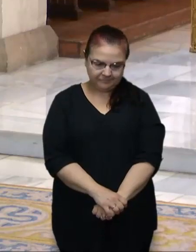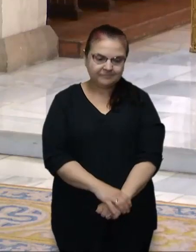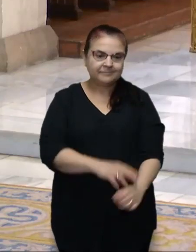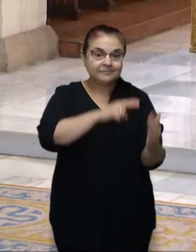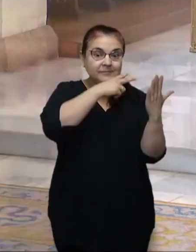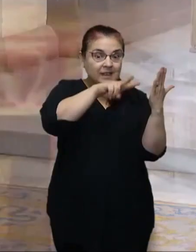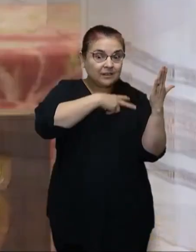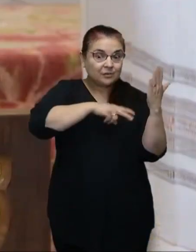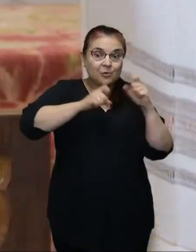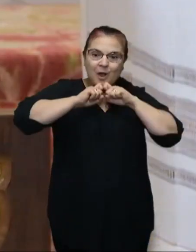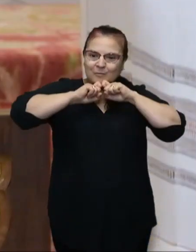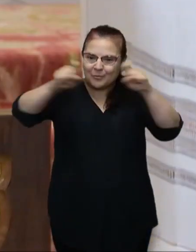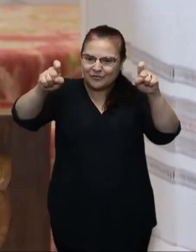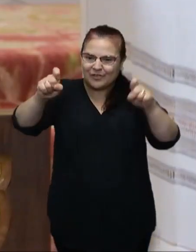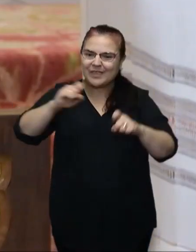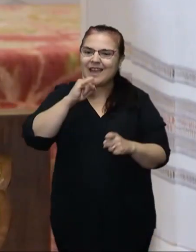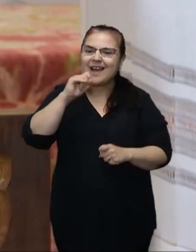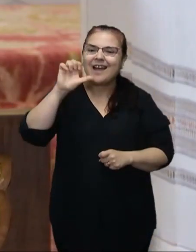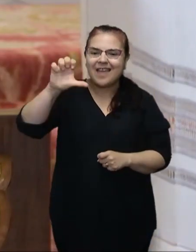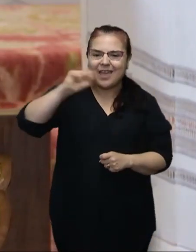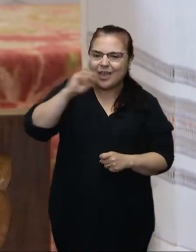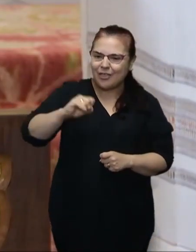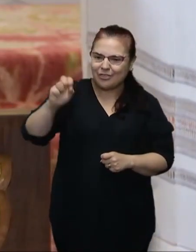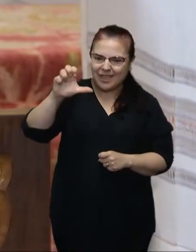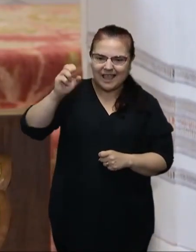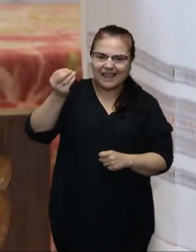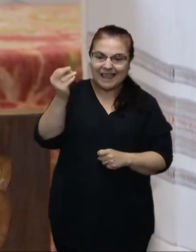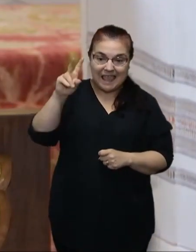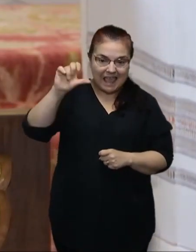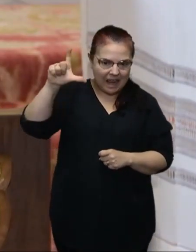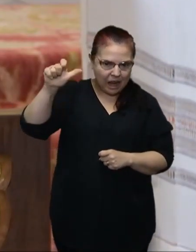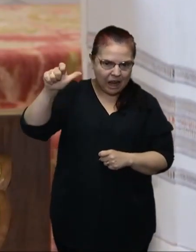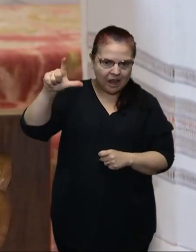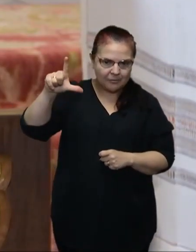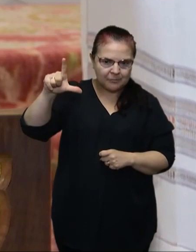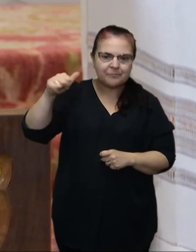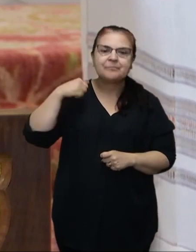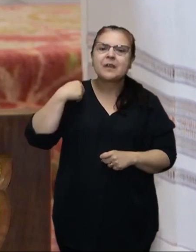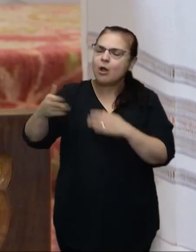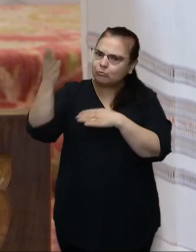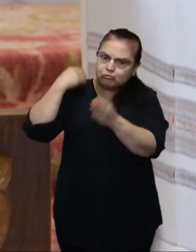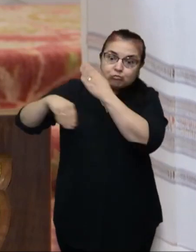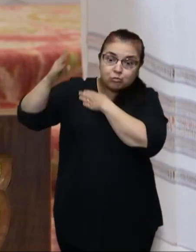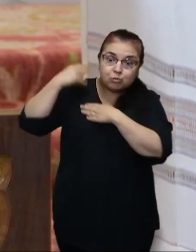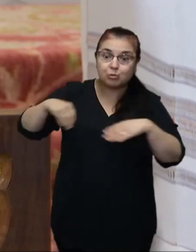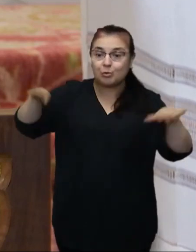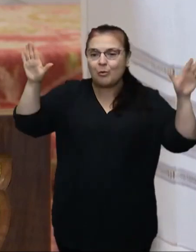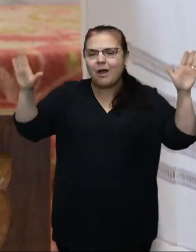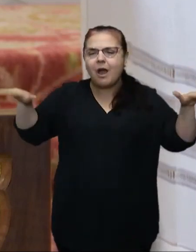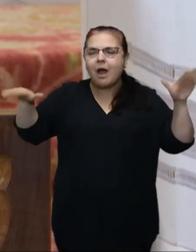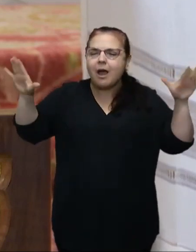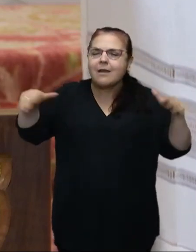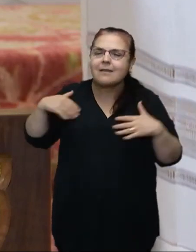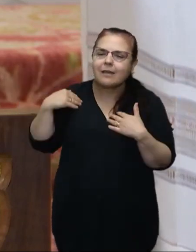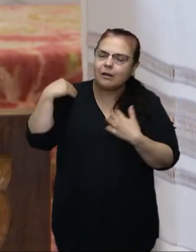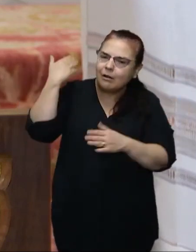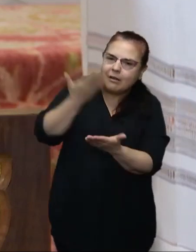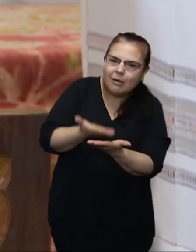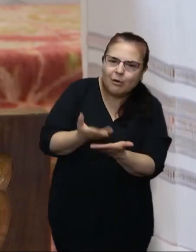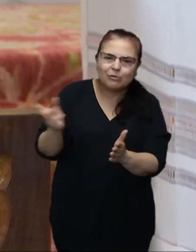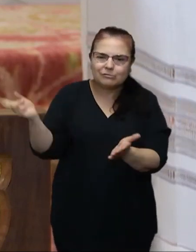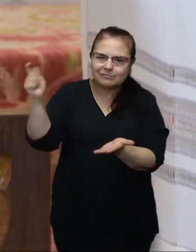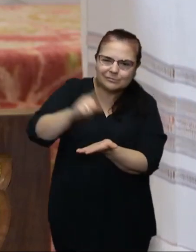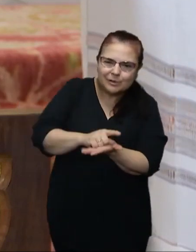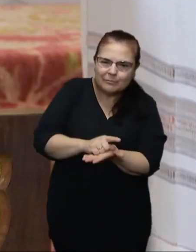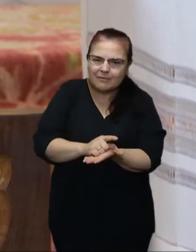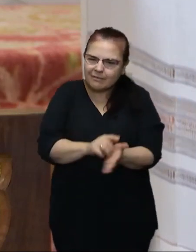Lectura de la profecía de Ezequiel. En aquellos días, el ángel me hizo volver a la entrada del templo del